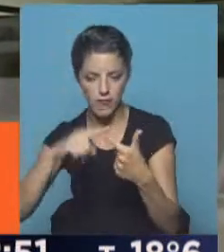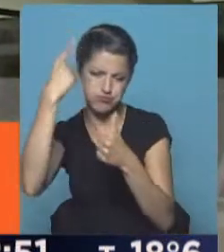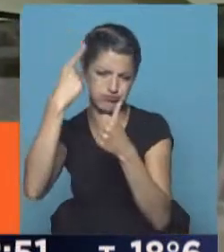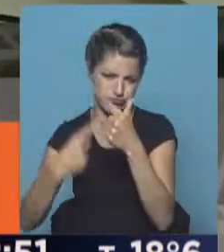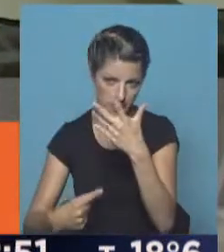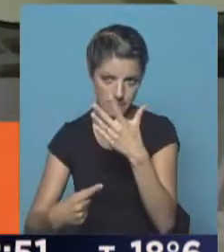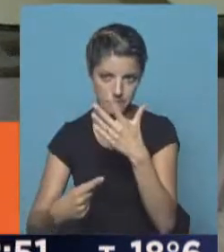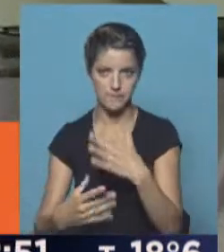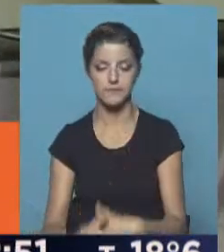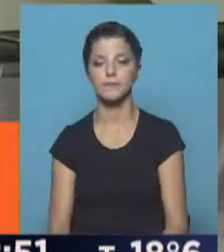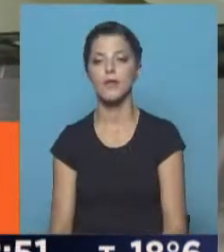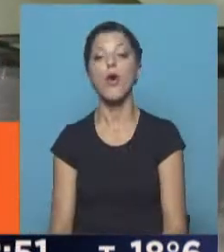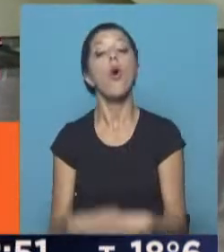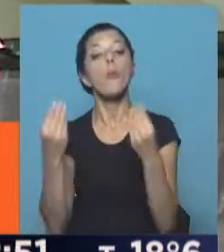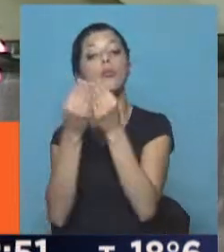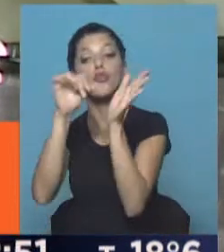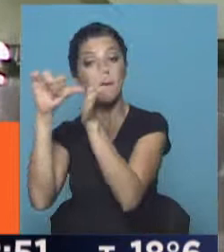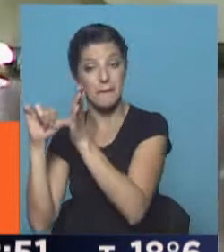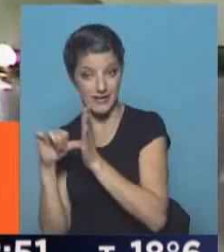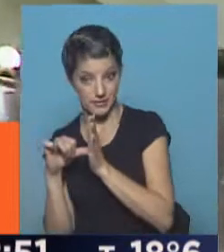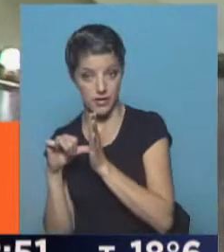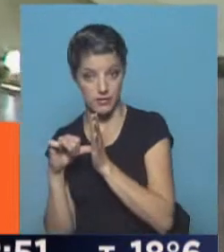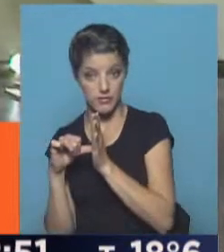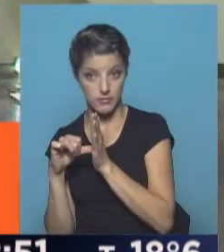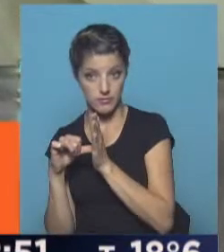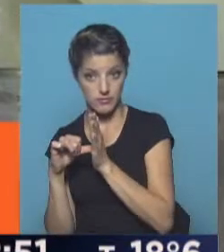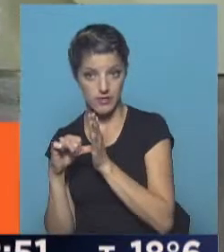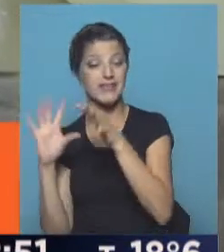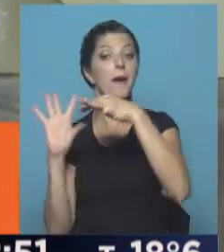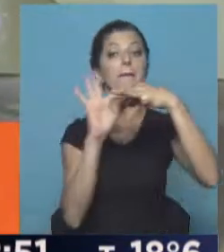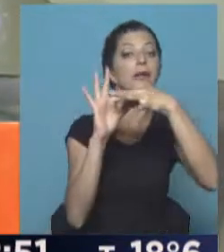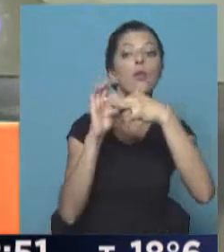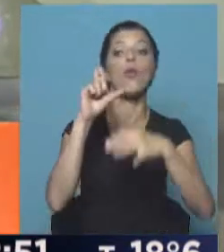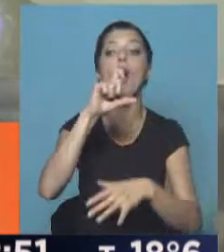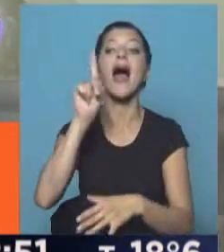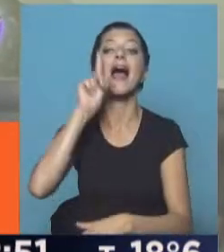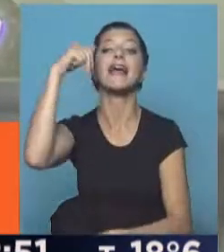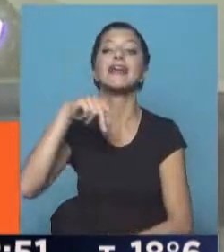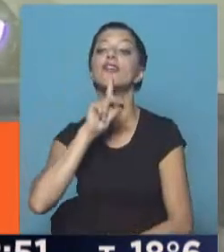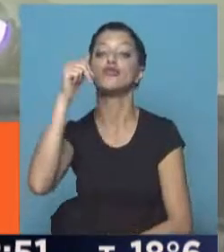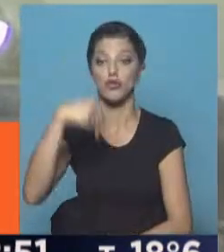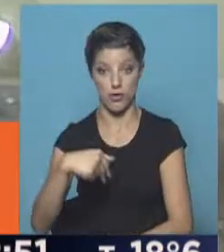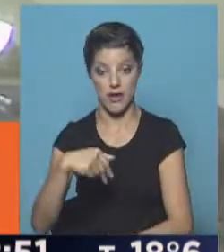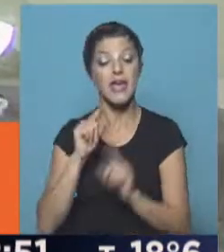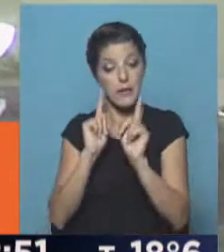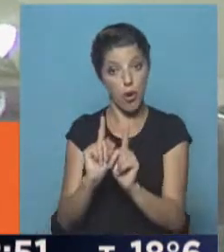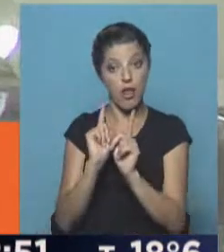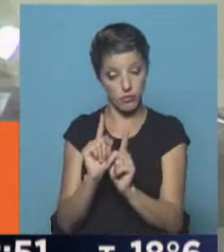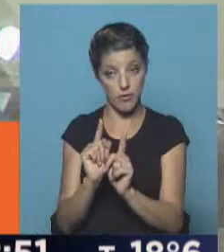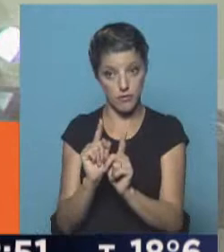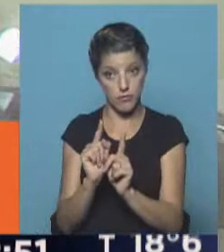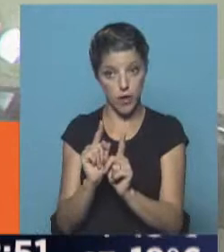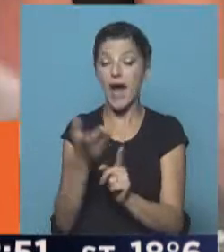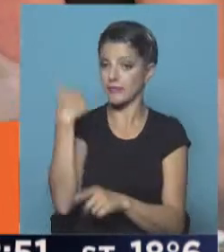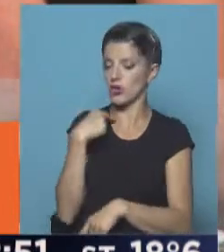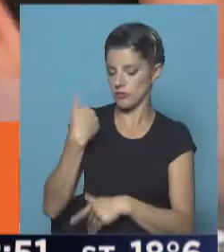un sinnúmero de capitales que han entrado a los Estados Unidos y a los Clinton, que en algún sentido ellos han prometido